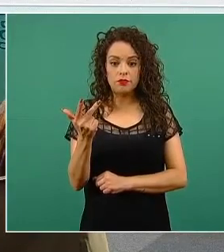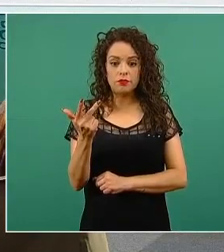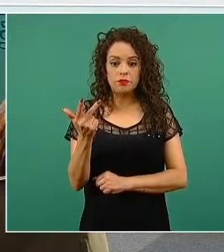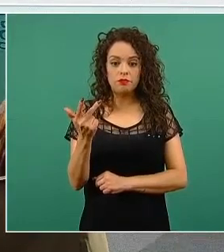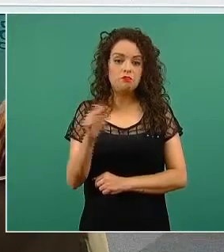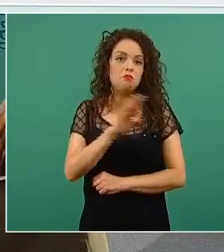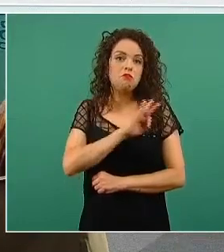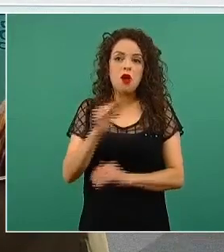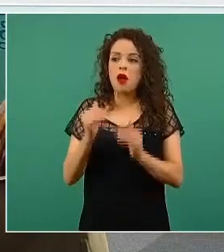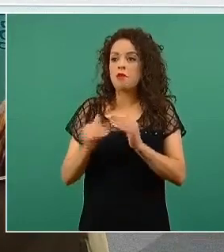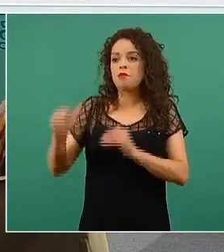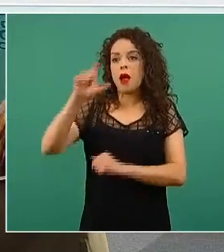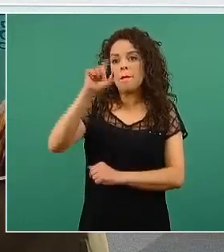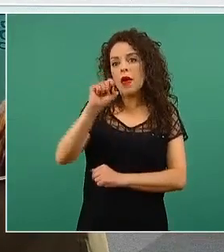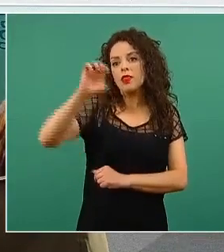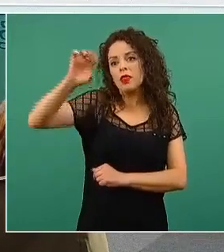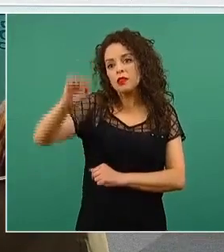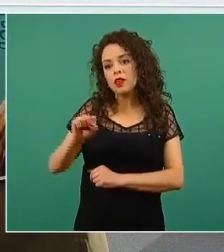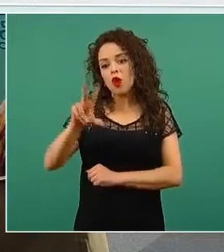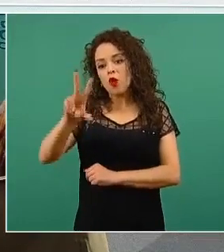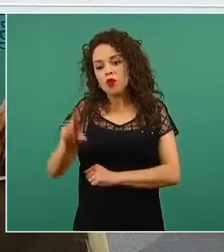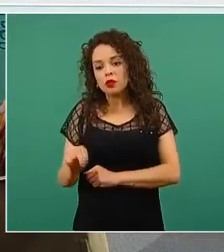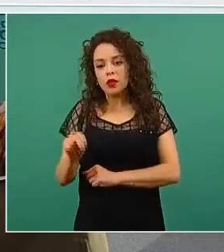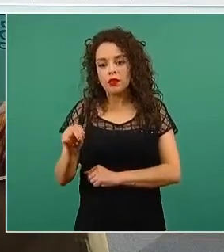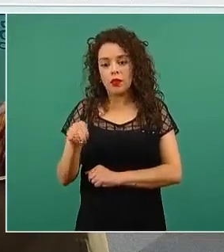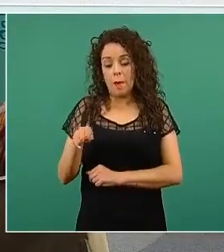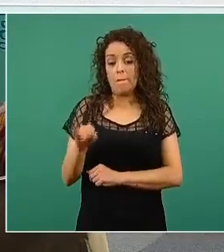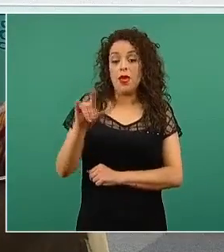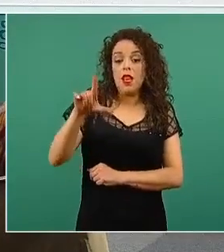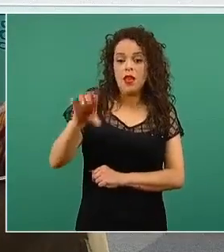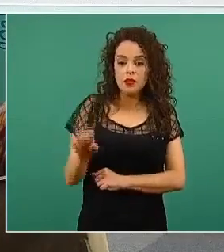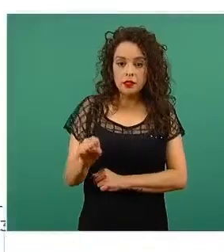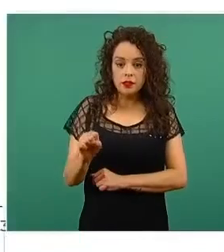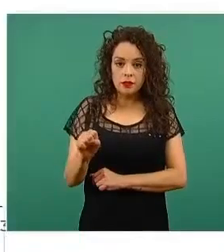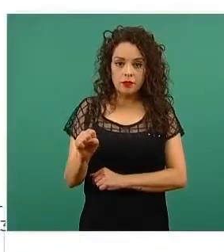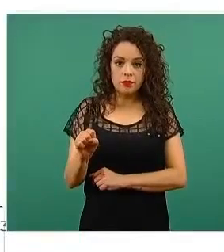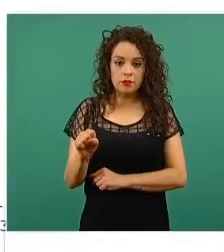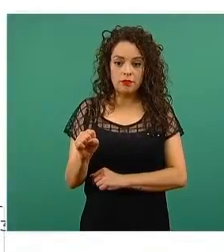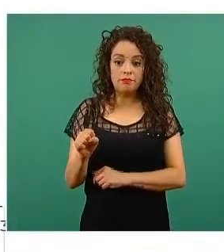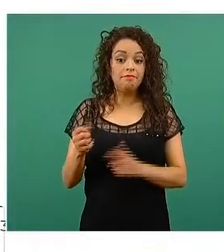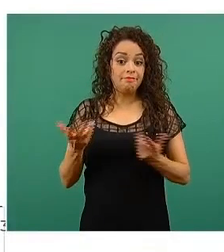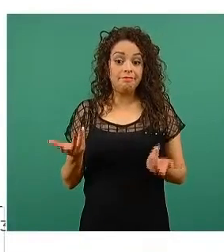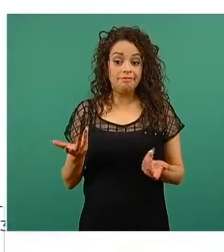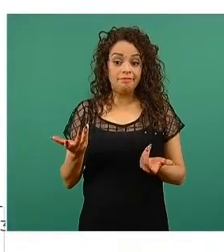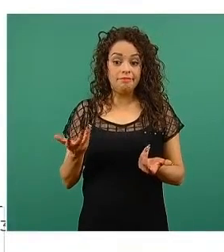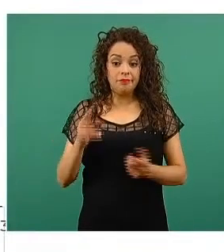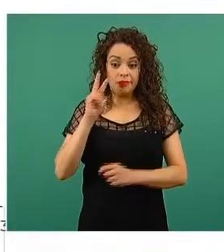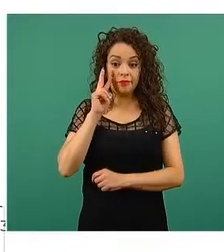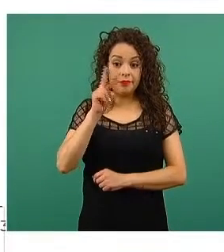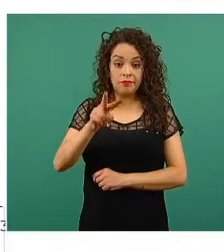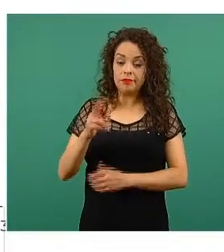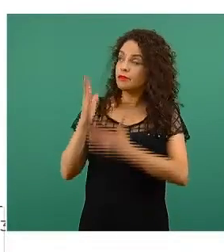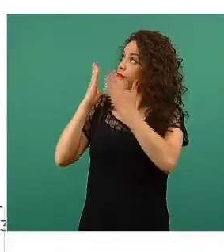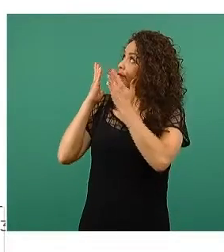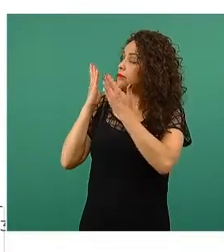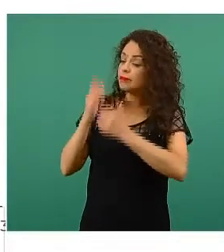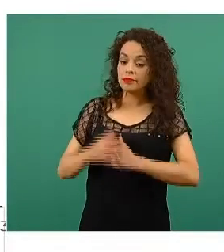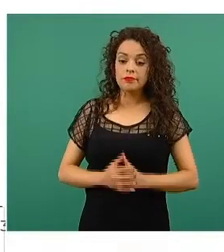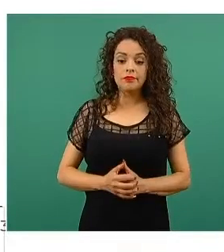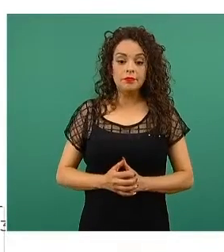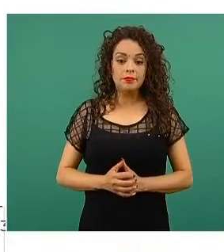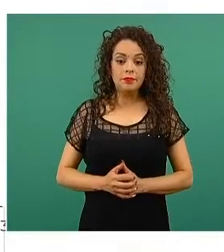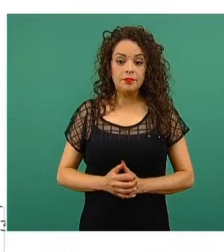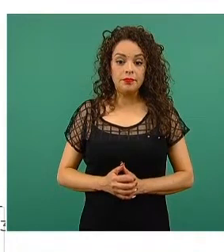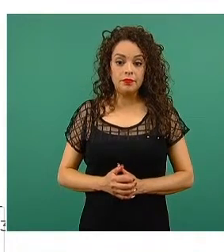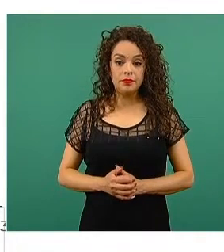a 20, a 60, 80, a miles, y entonces hubiéramos tenido una curva epidémica